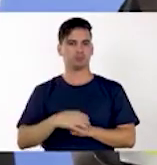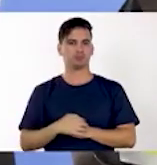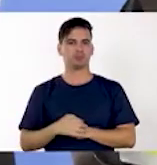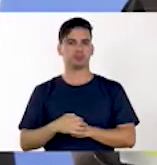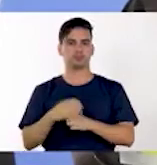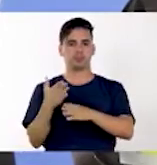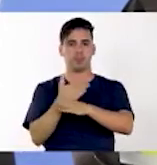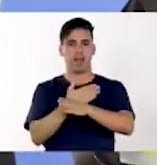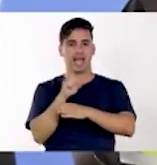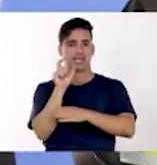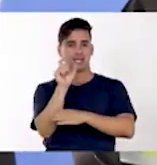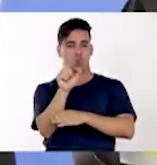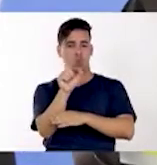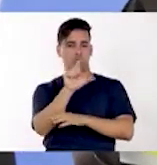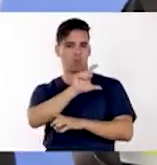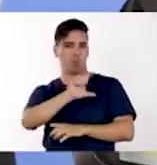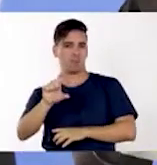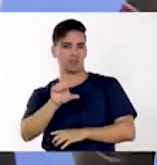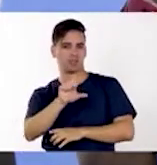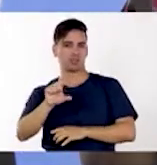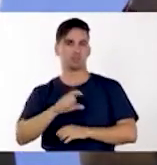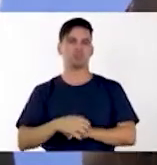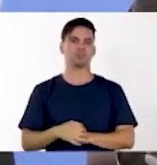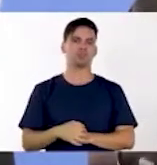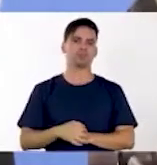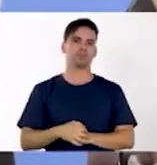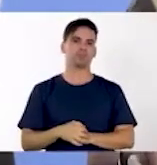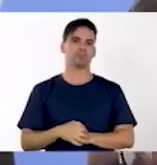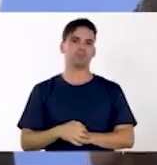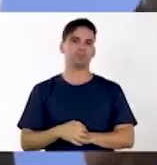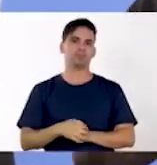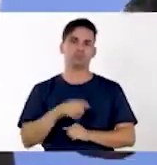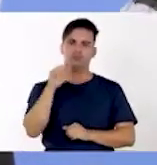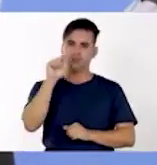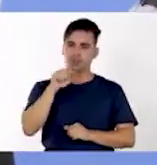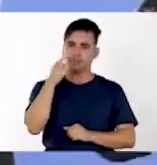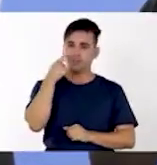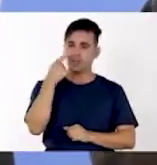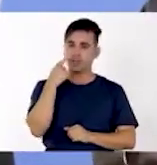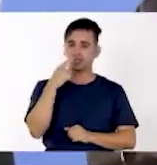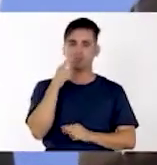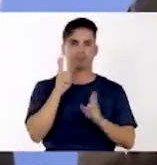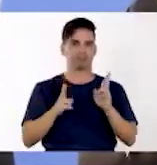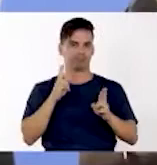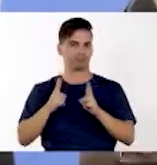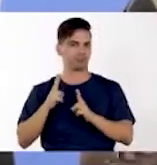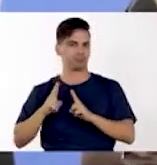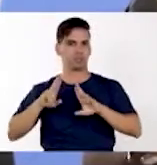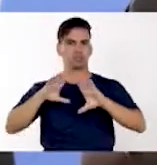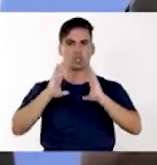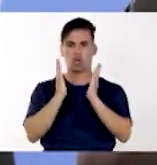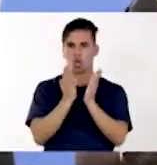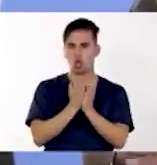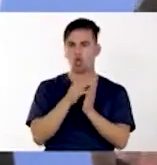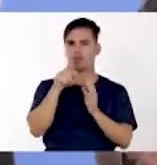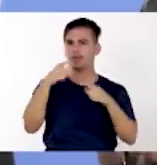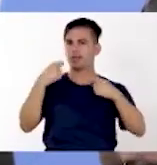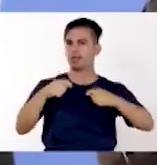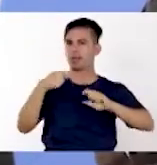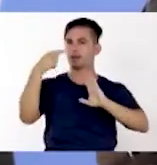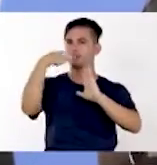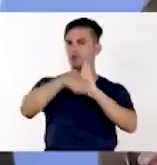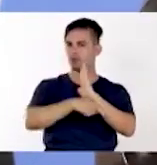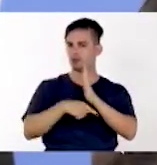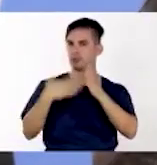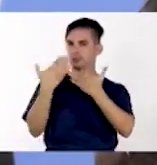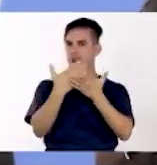el penúltimo verso. Fíjense que aquí hay una actividad, son varias actividades